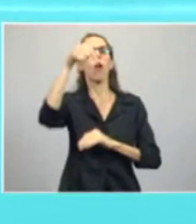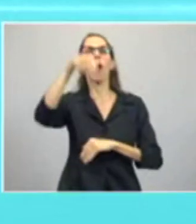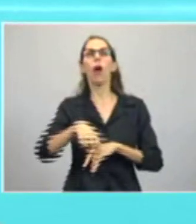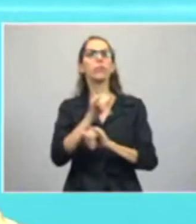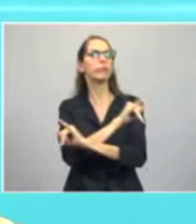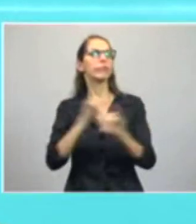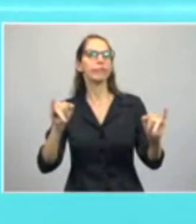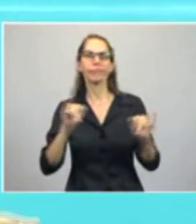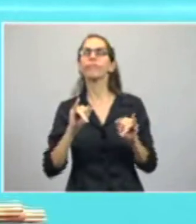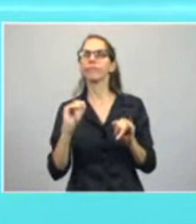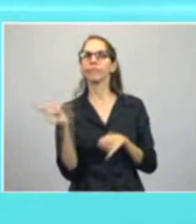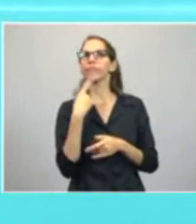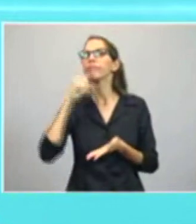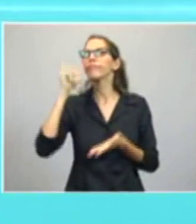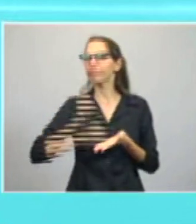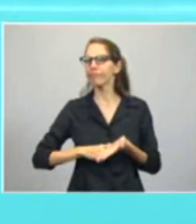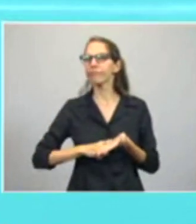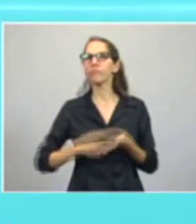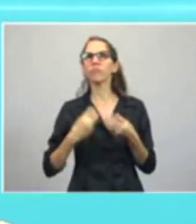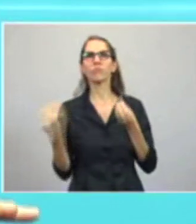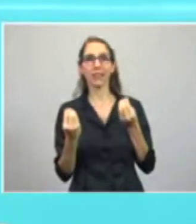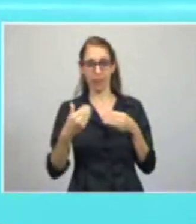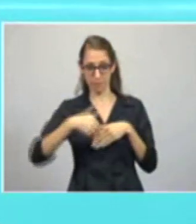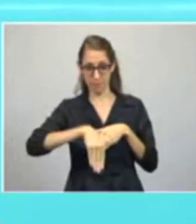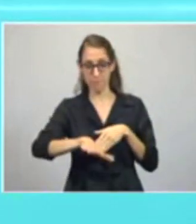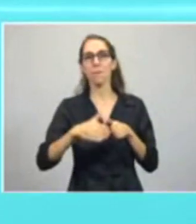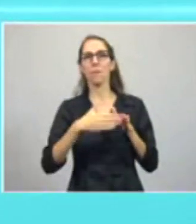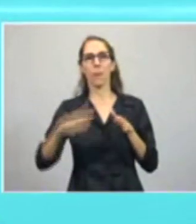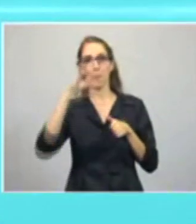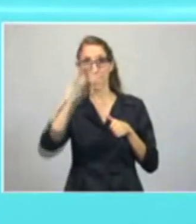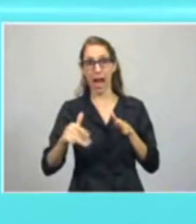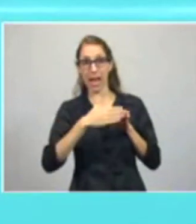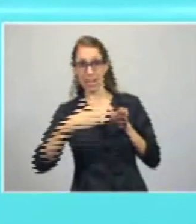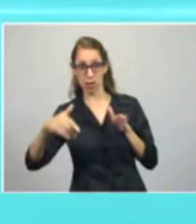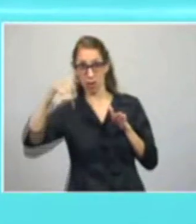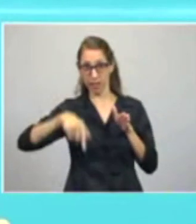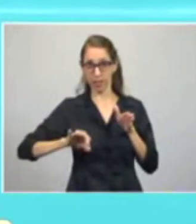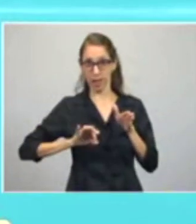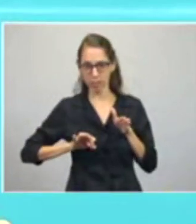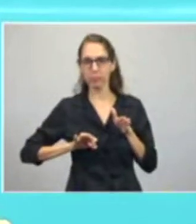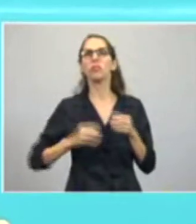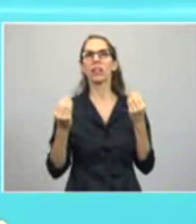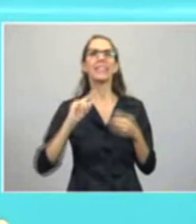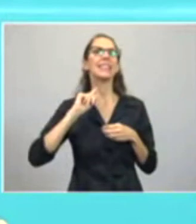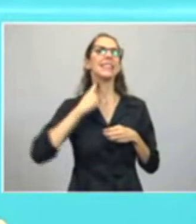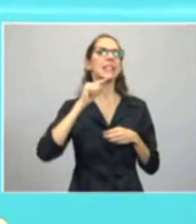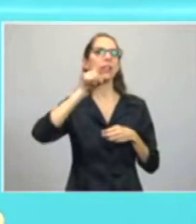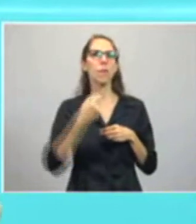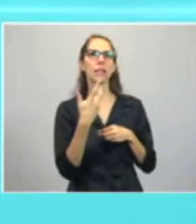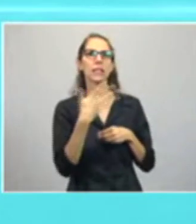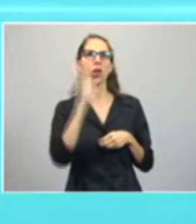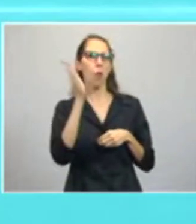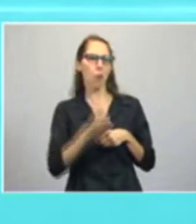es que hemos dispuesto un incremento para el mes de marzo de 2024 del 13,5%